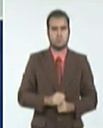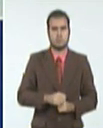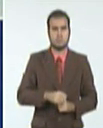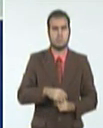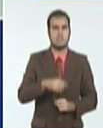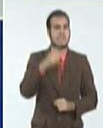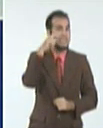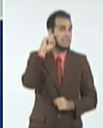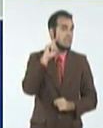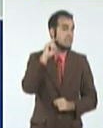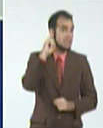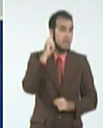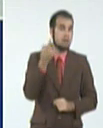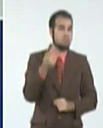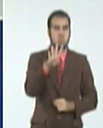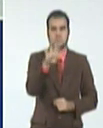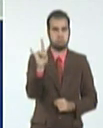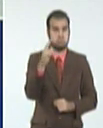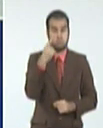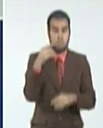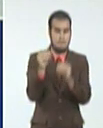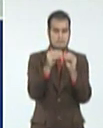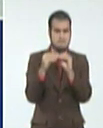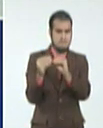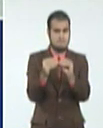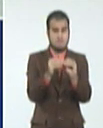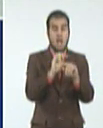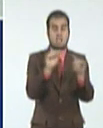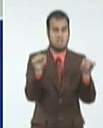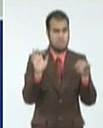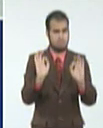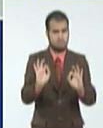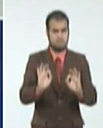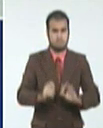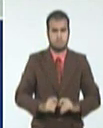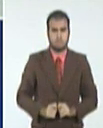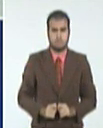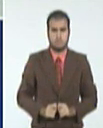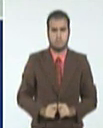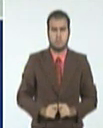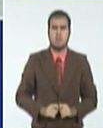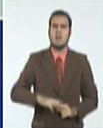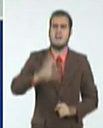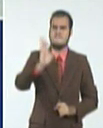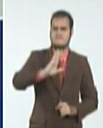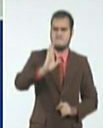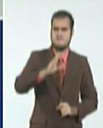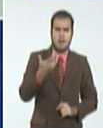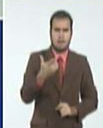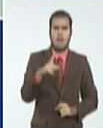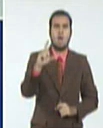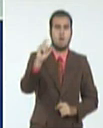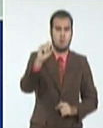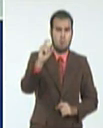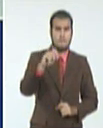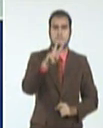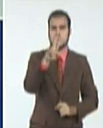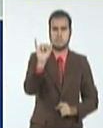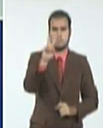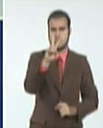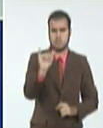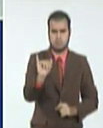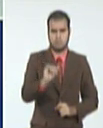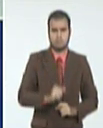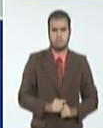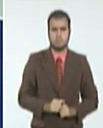49. Elevada transmisión en estos territorios. Rafael Freire y Cacocún con 26 cada uno, Calixto